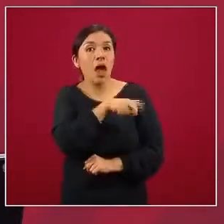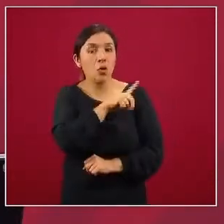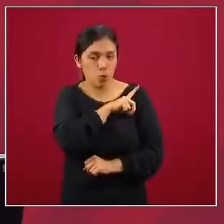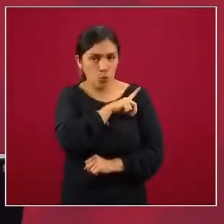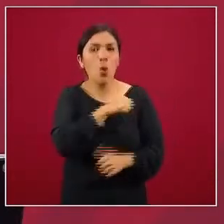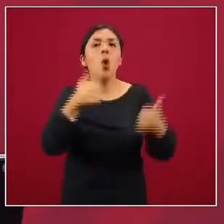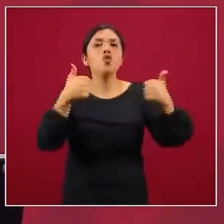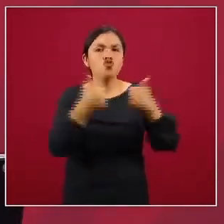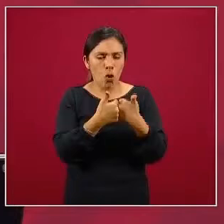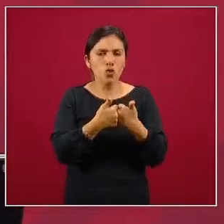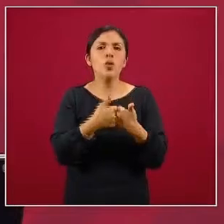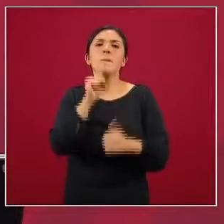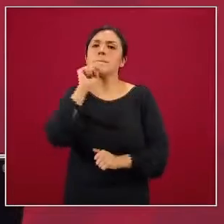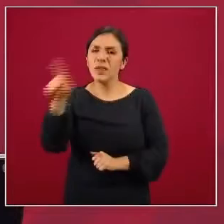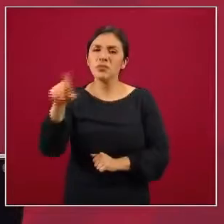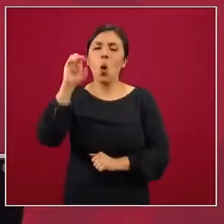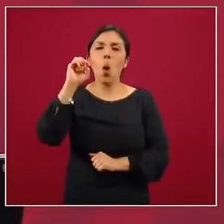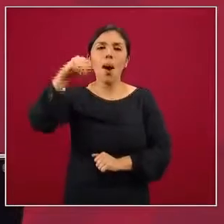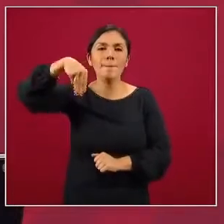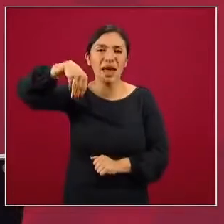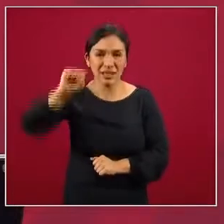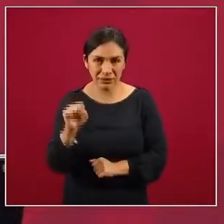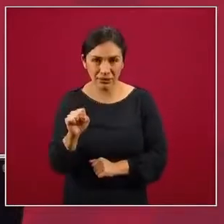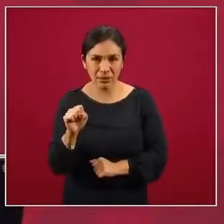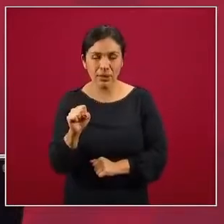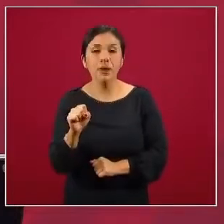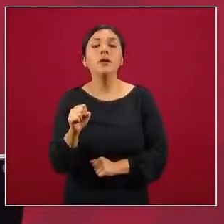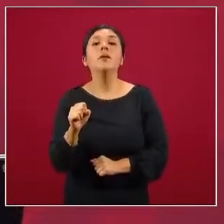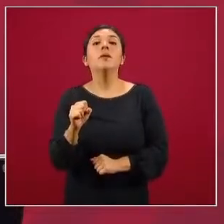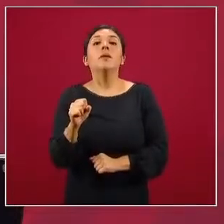también a través de la Organización Mundial de la Salud,